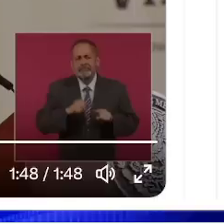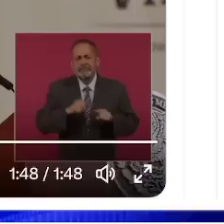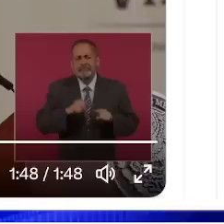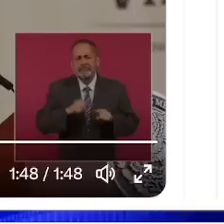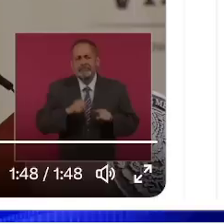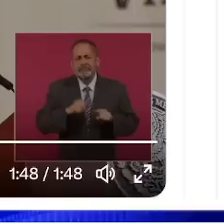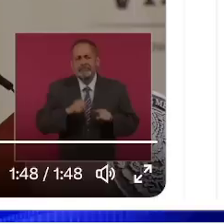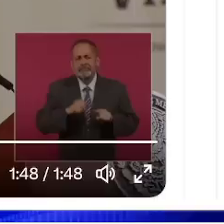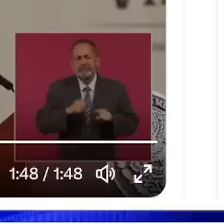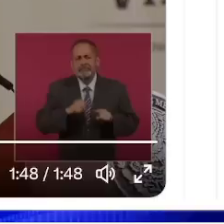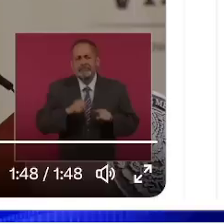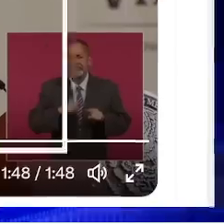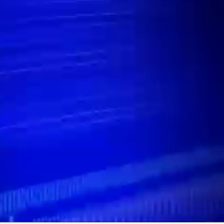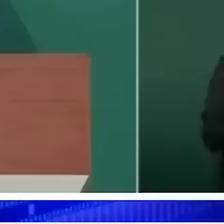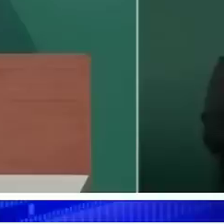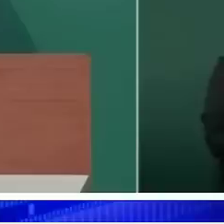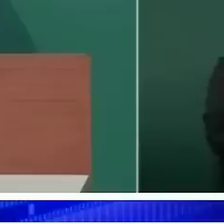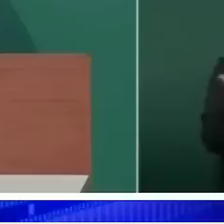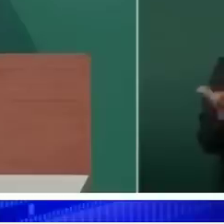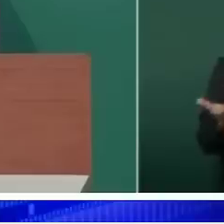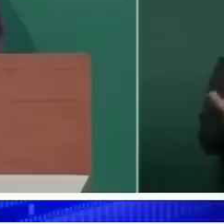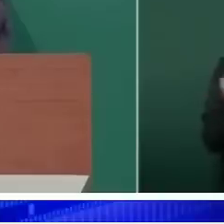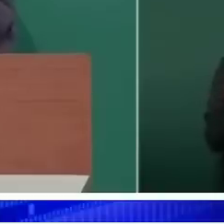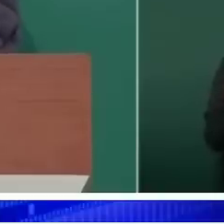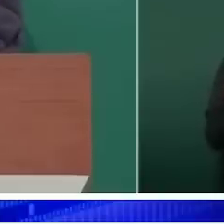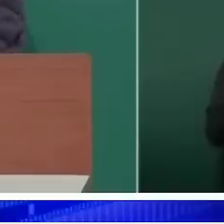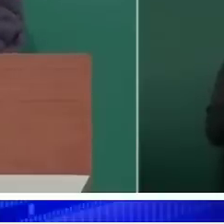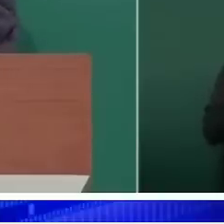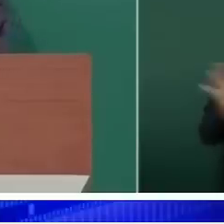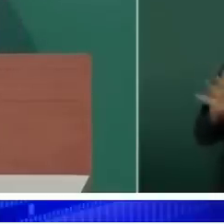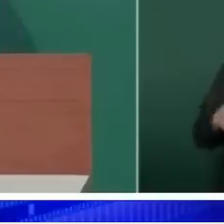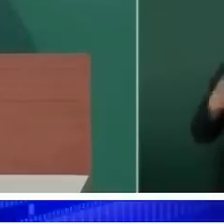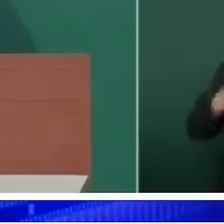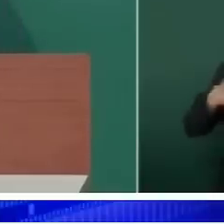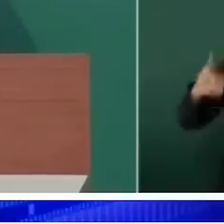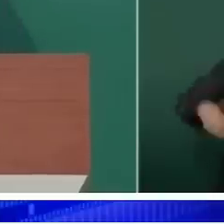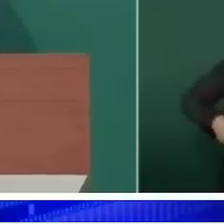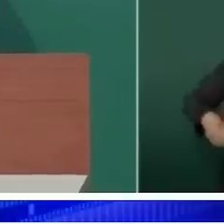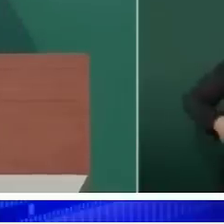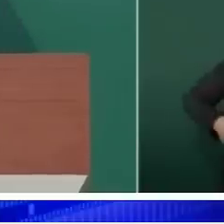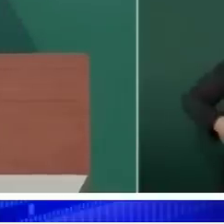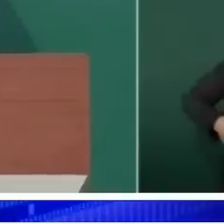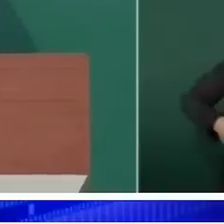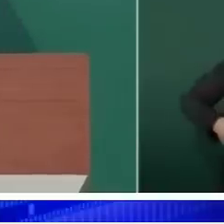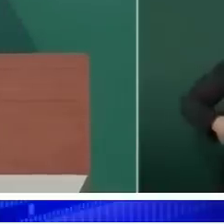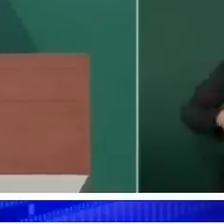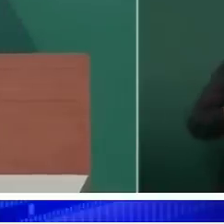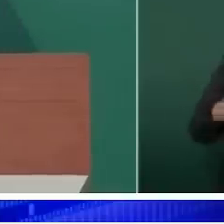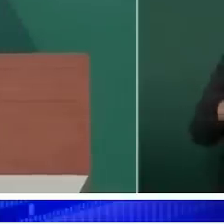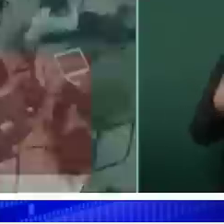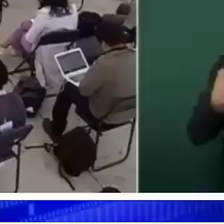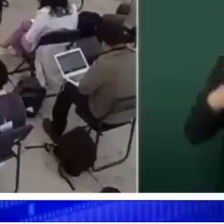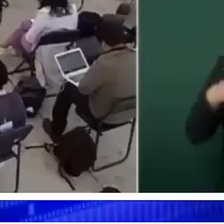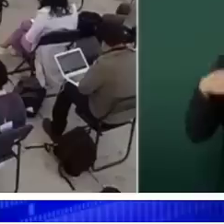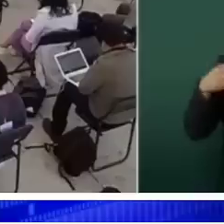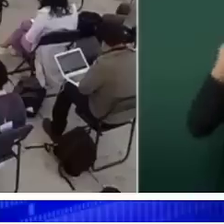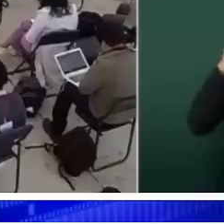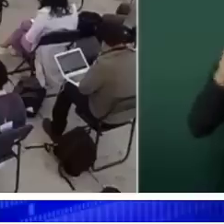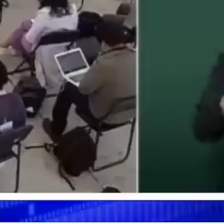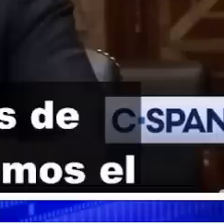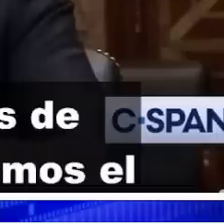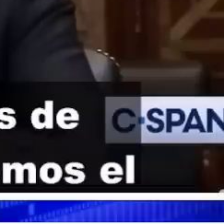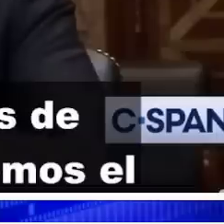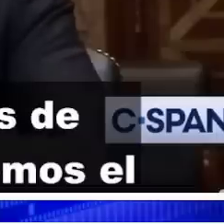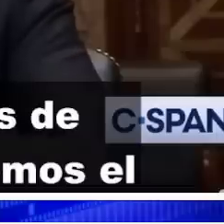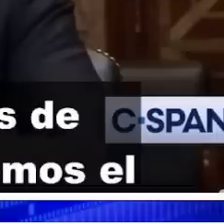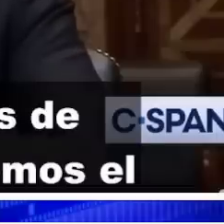presidente, eventualmente son los que están detrás de estas filtraciones, y luego ahí a través de estas audiencias y estas declaraciones